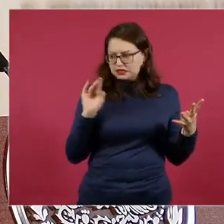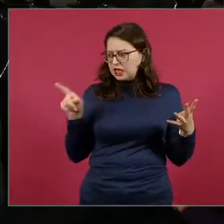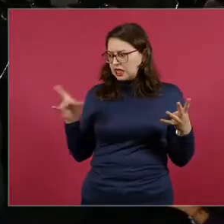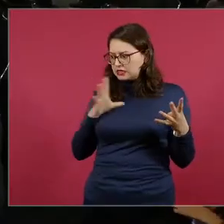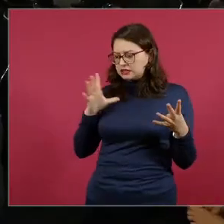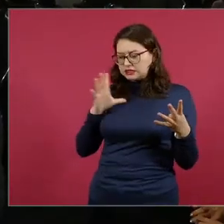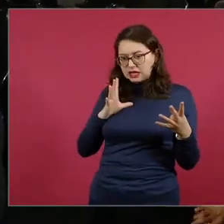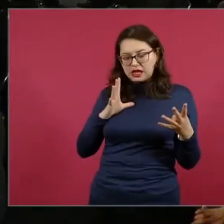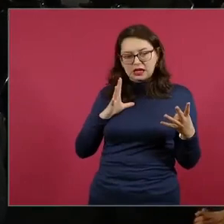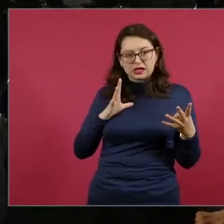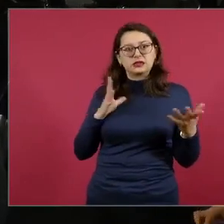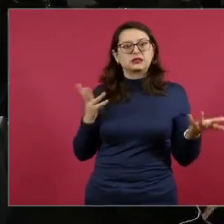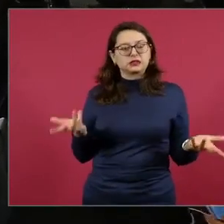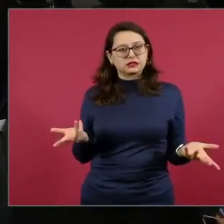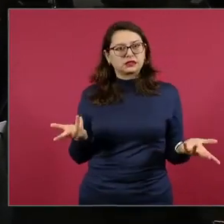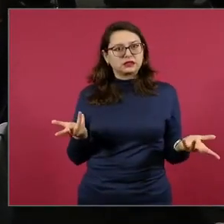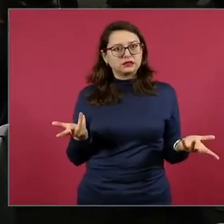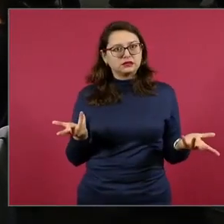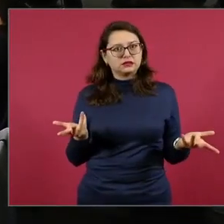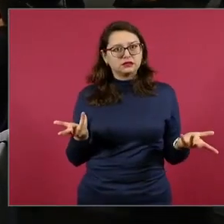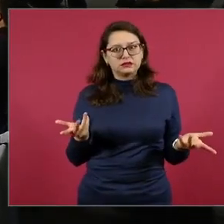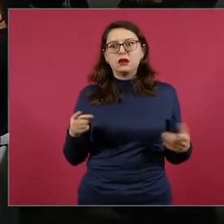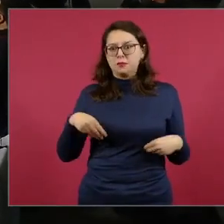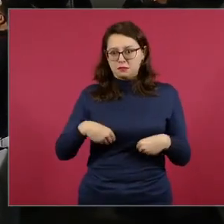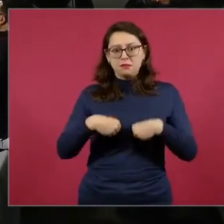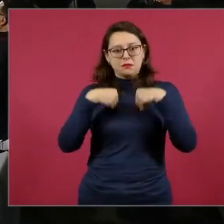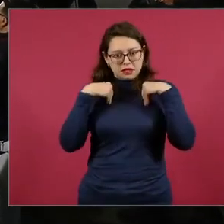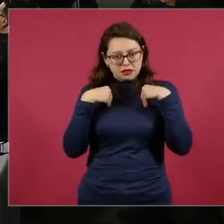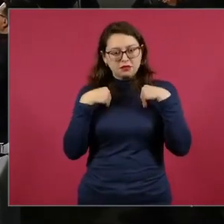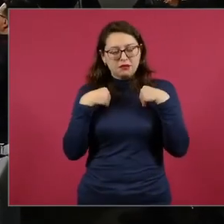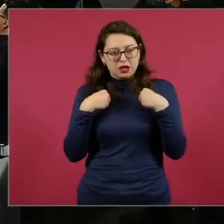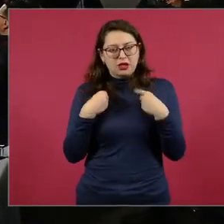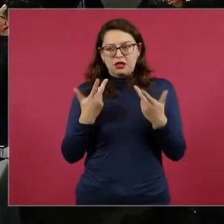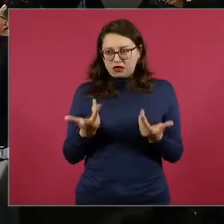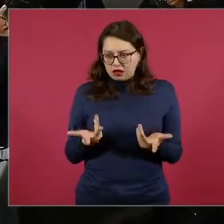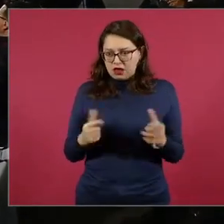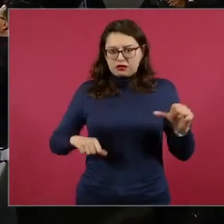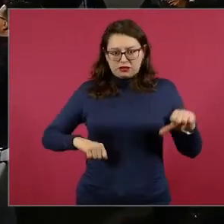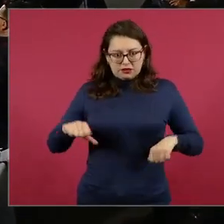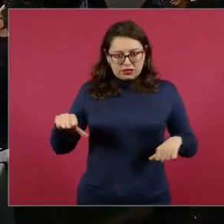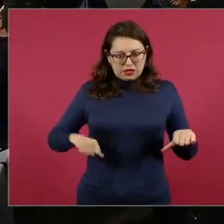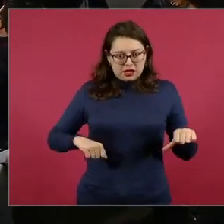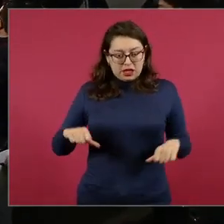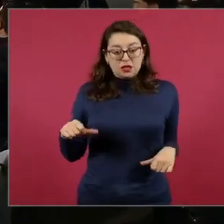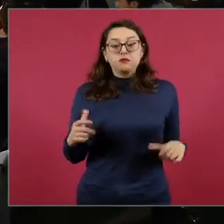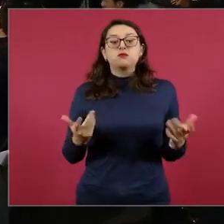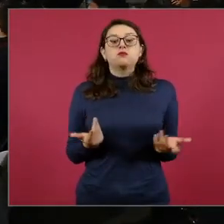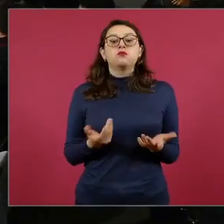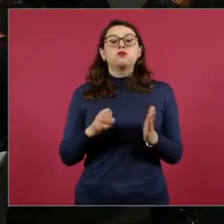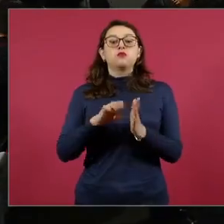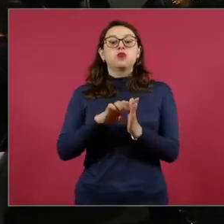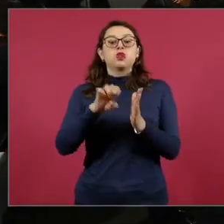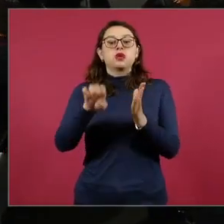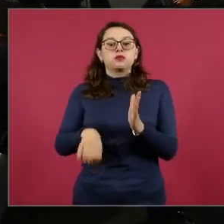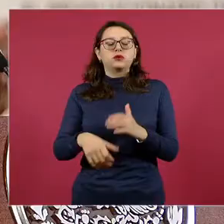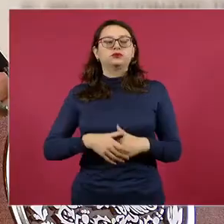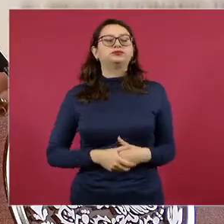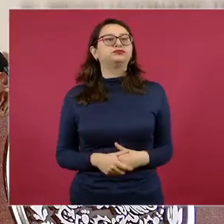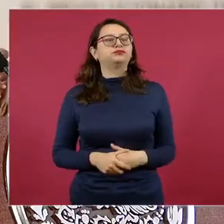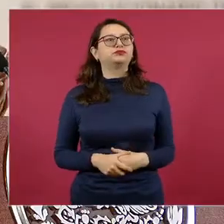Es decir, los tenemos ubicados, sabemos por dónde están, sabemos que hay personas que fueron